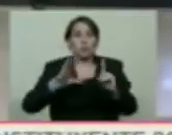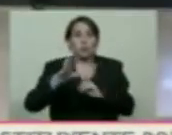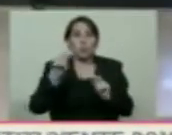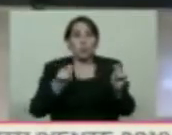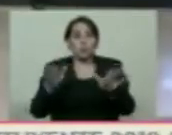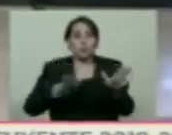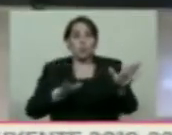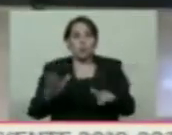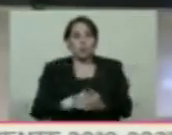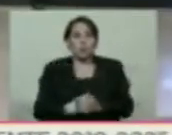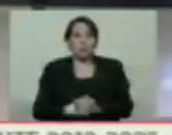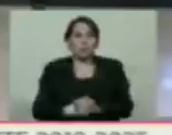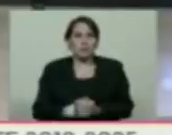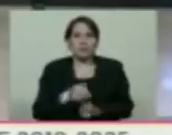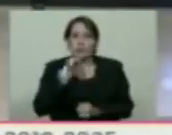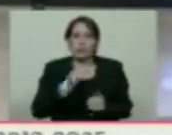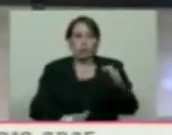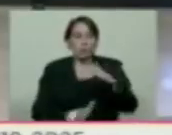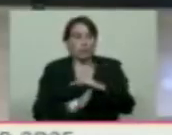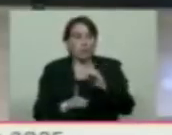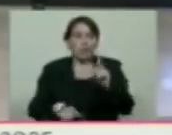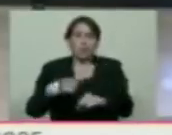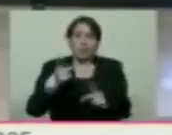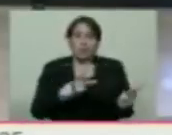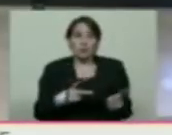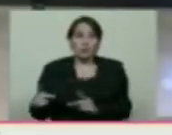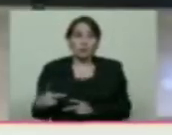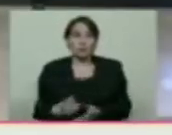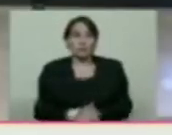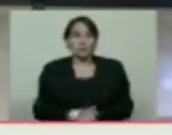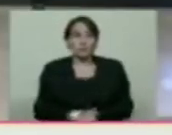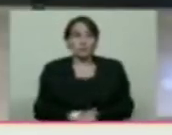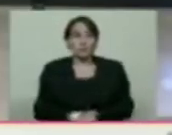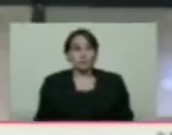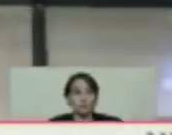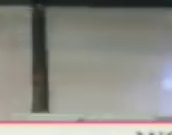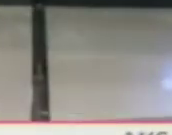Jorge Rodríguez. Con esta información nosotros nos vamos a una pausa, pero los invitamos. Ya es.